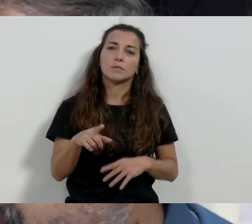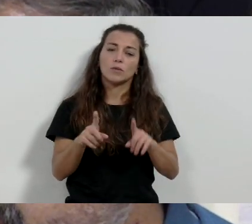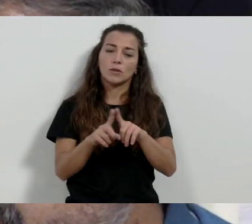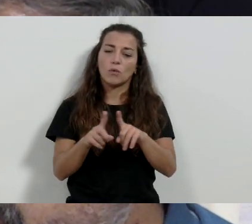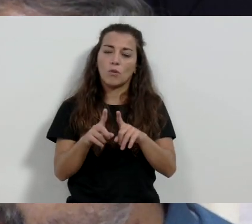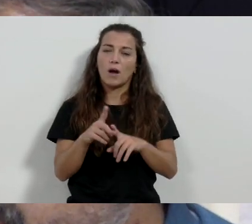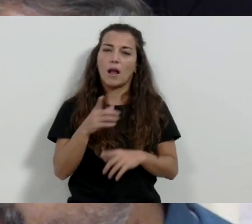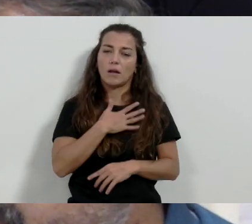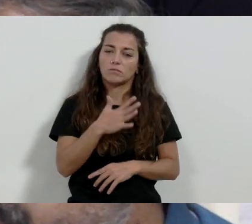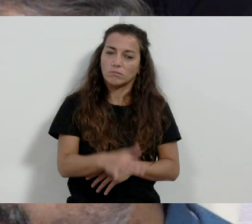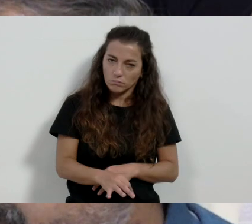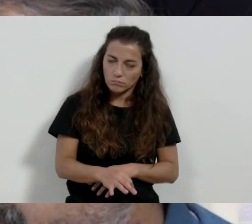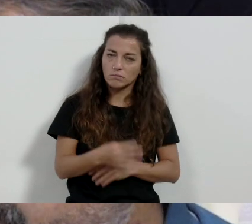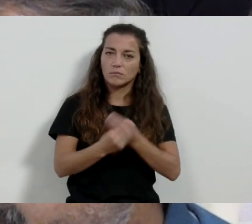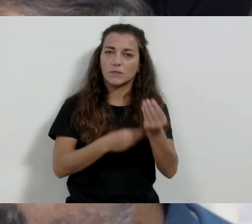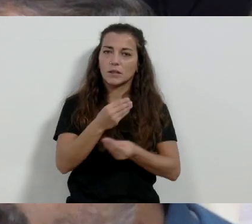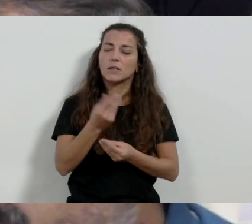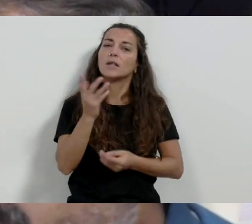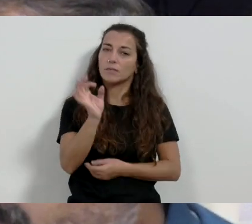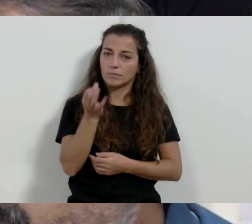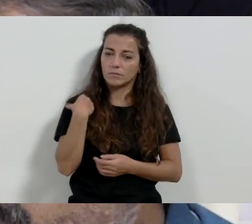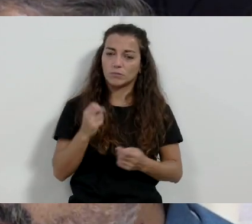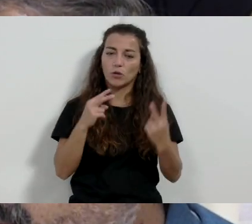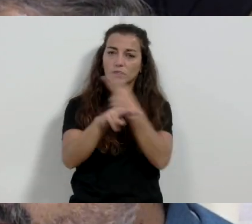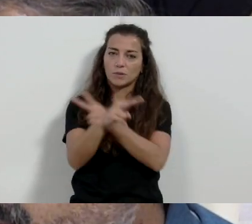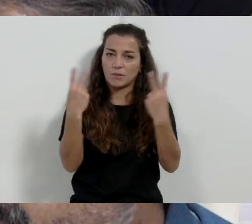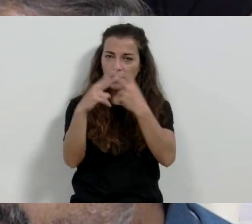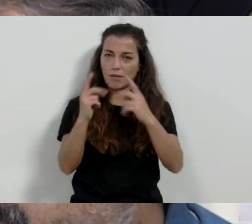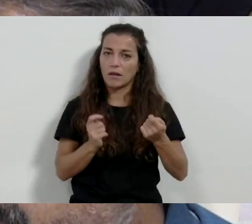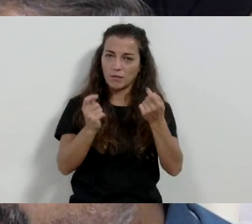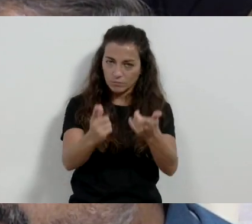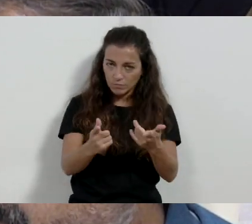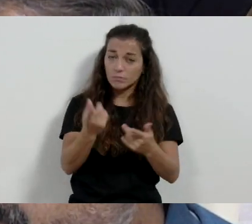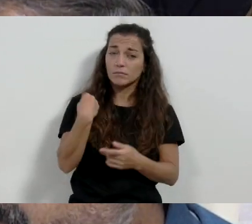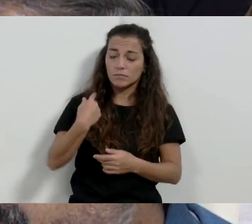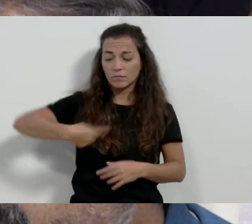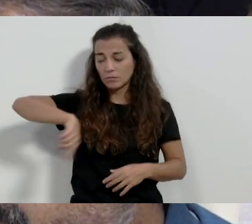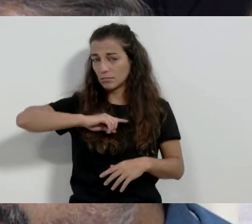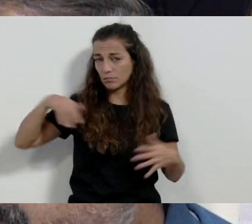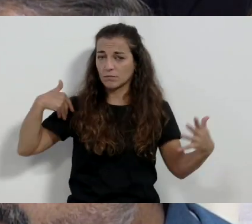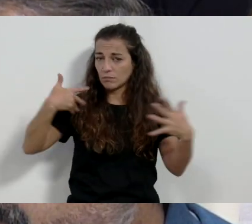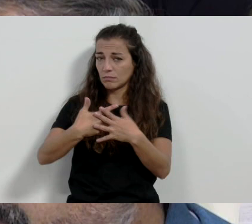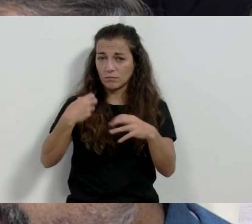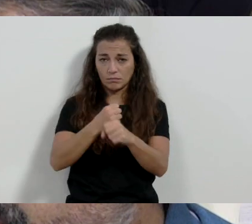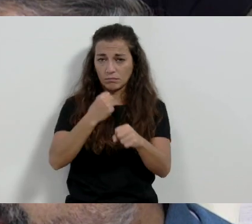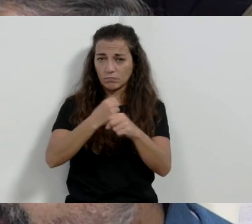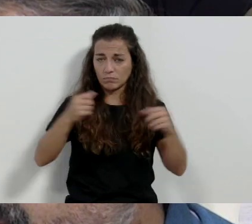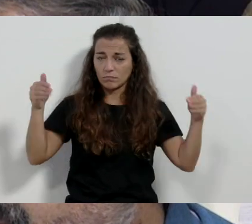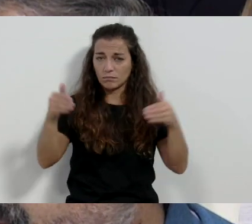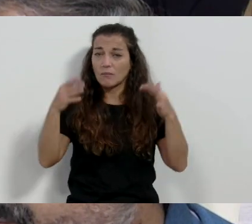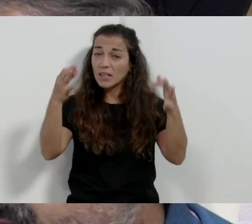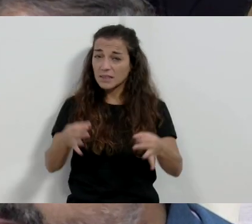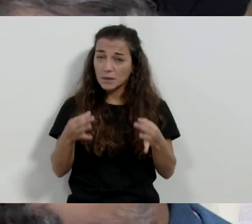que efectivamente aporta transparencia, algo en lo que también estamos trabajando mucho, no solo en la